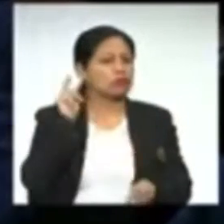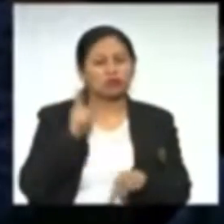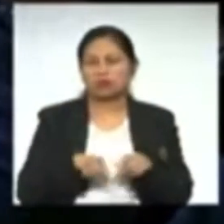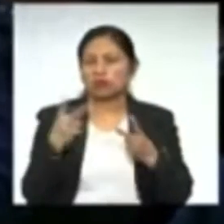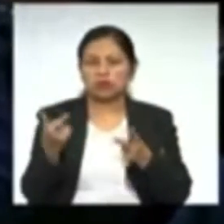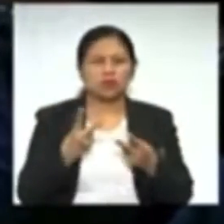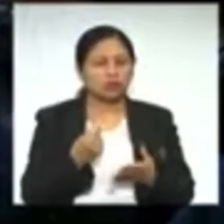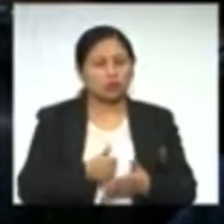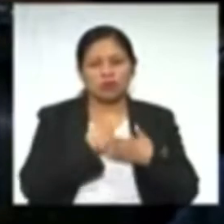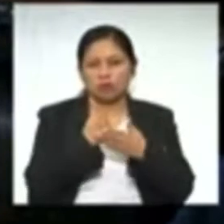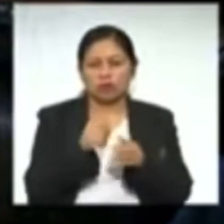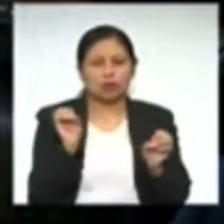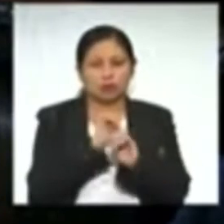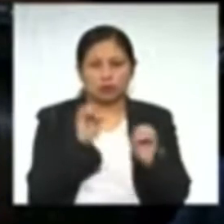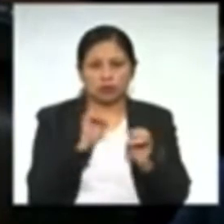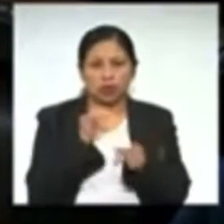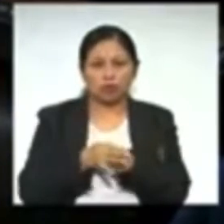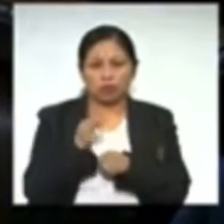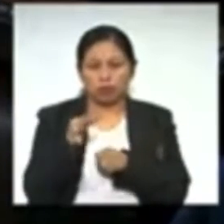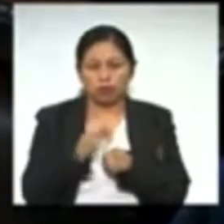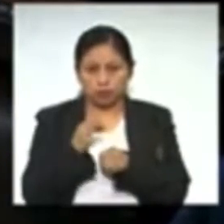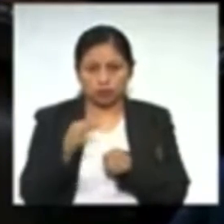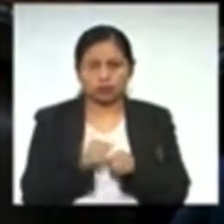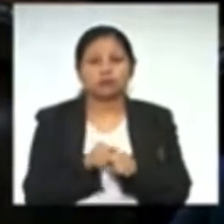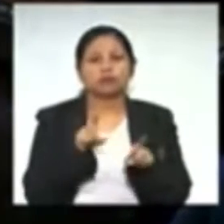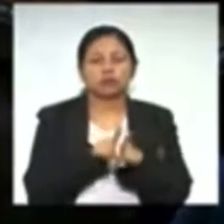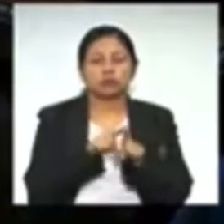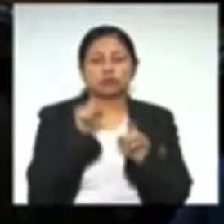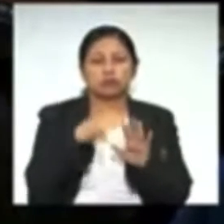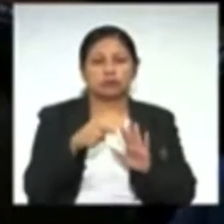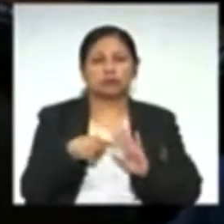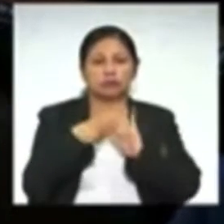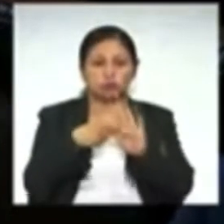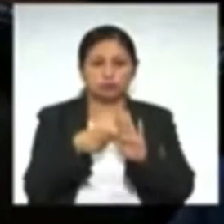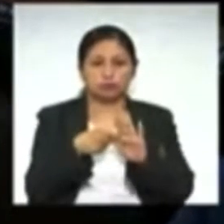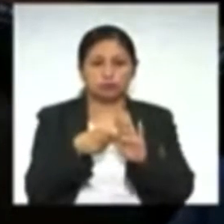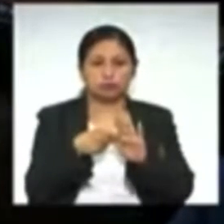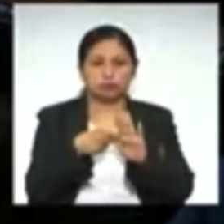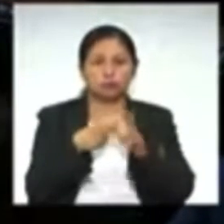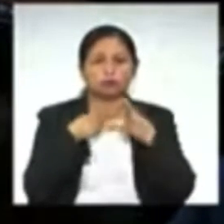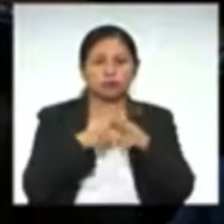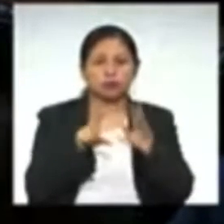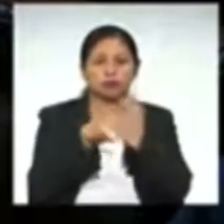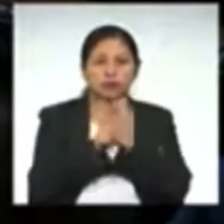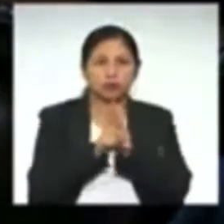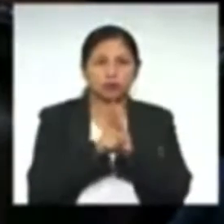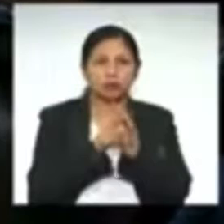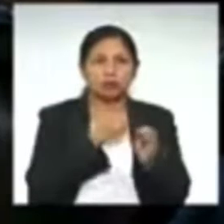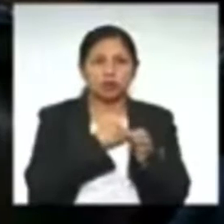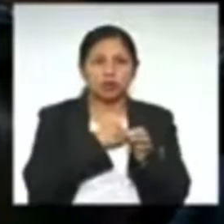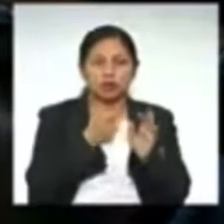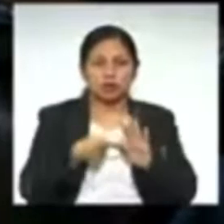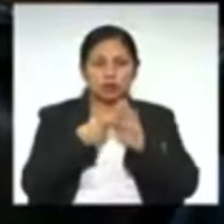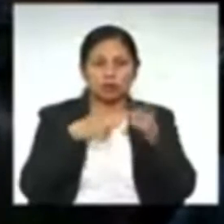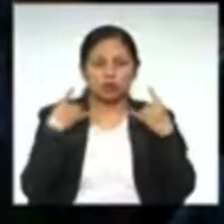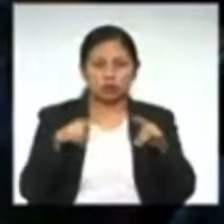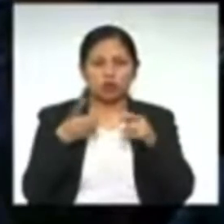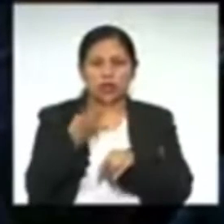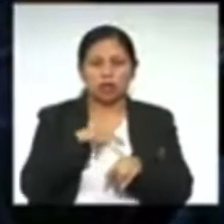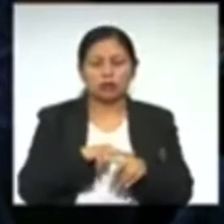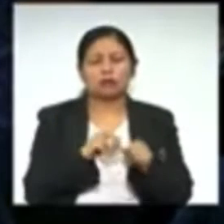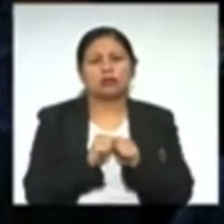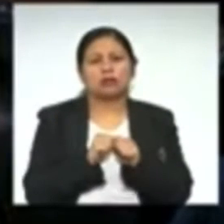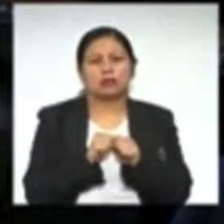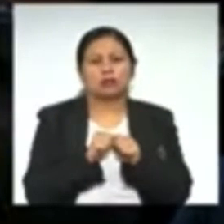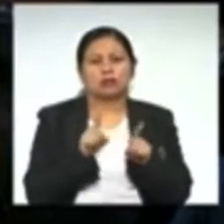va a traer beneficio para la población. Esta iniciativa de ley que la quieren proponer de urgencia